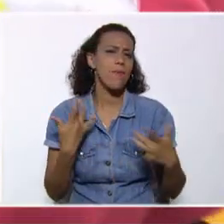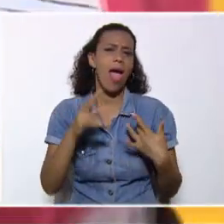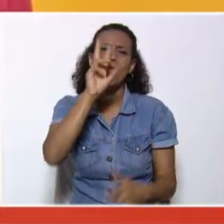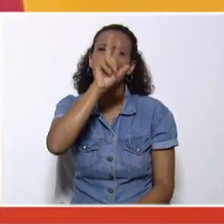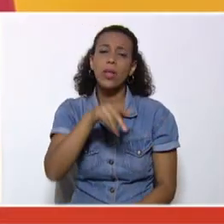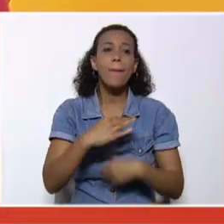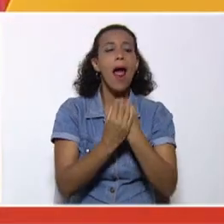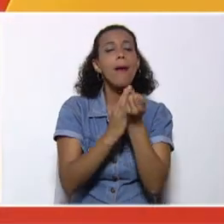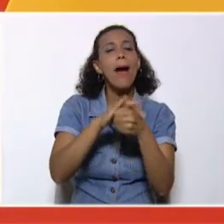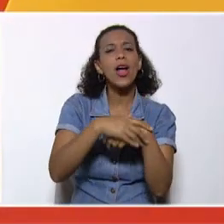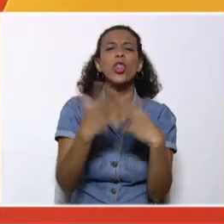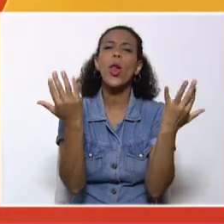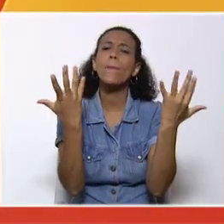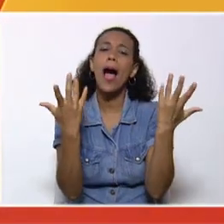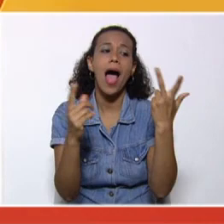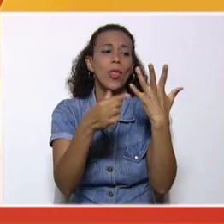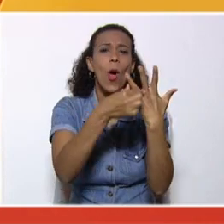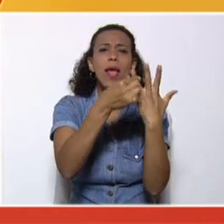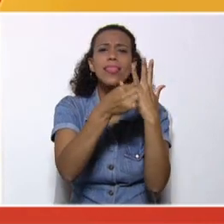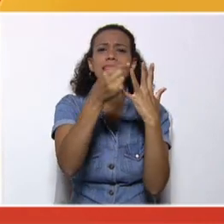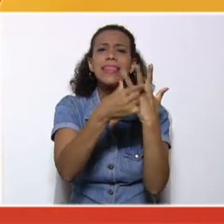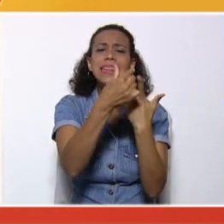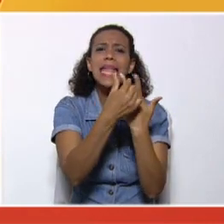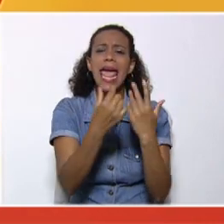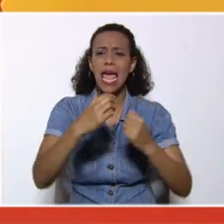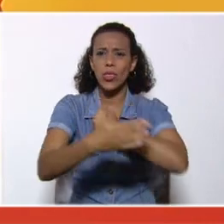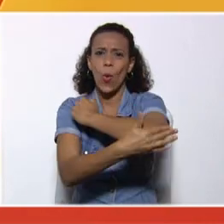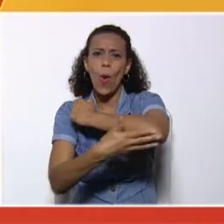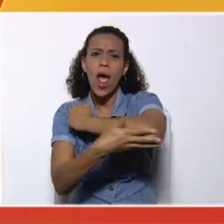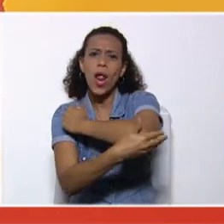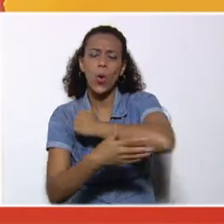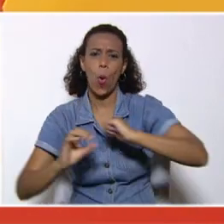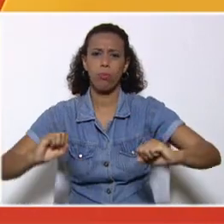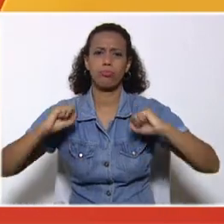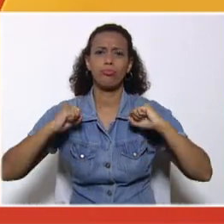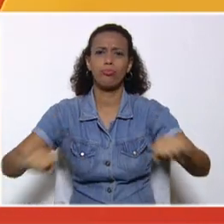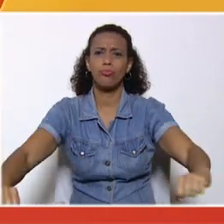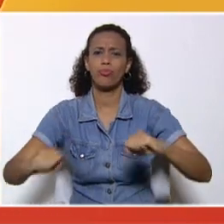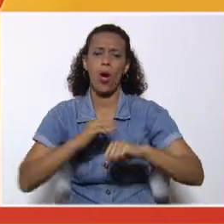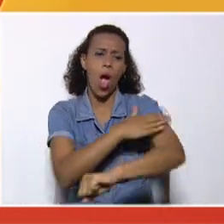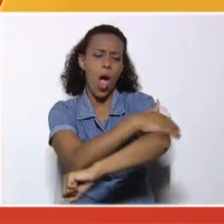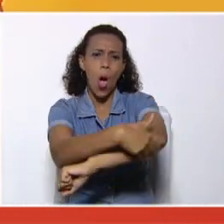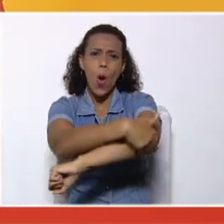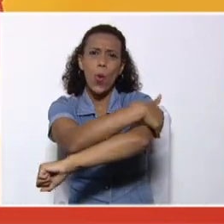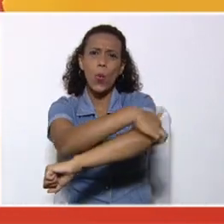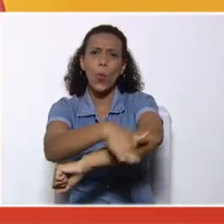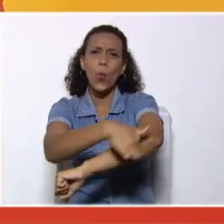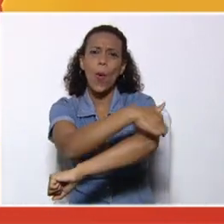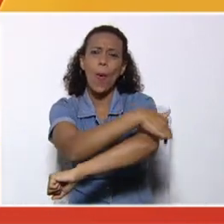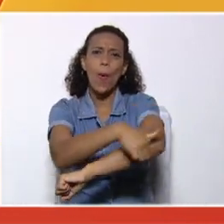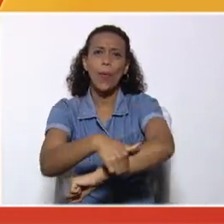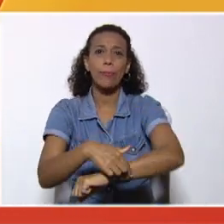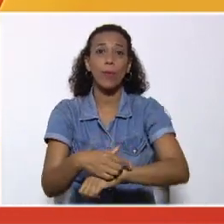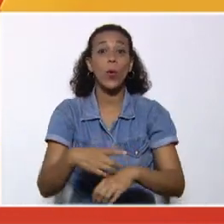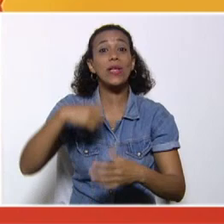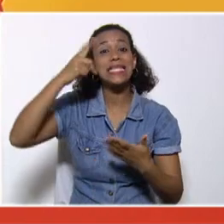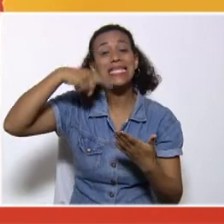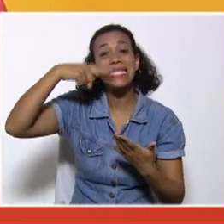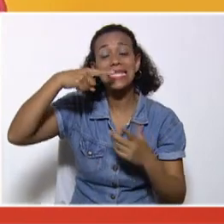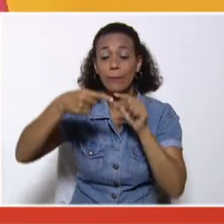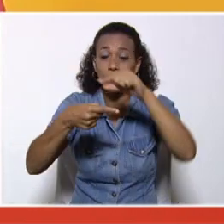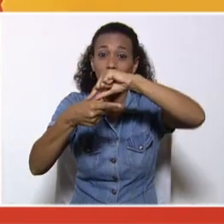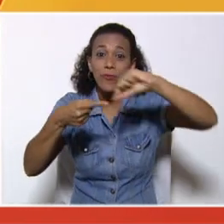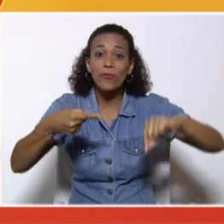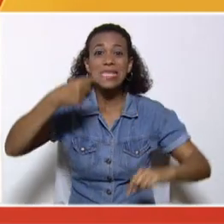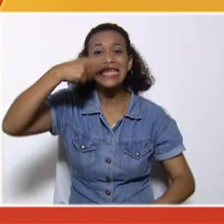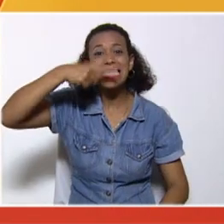estoy lavando las manos, ¿dónde están los dedos? El codo, que doblamos el brazo, ¿dónde está el codo? Cuando nos vamos a cepillar los dientes,